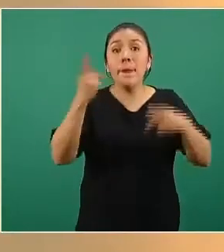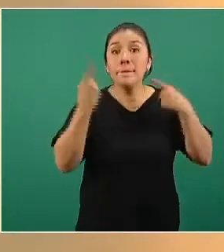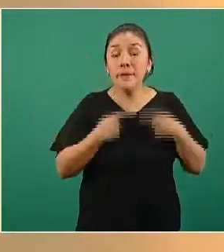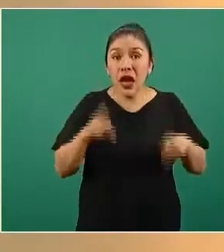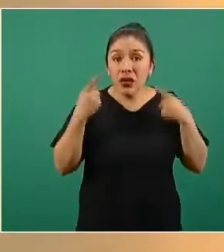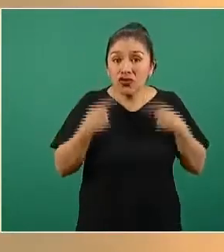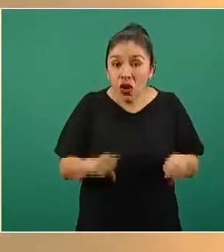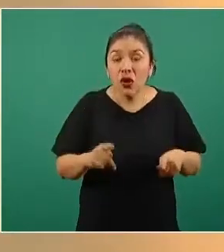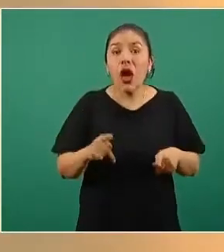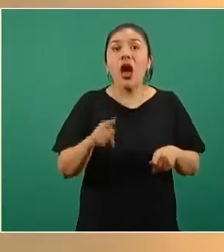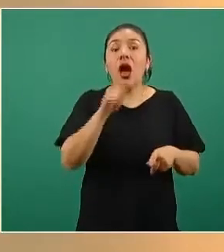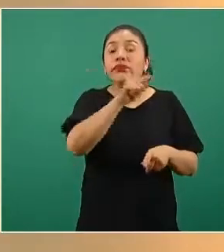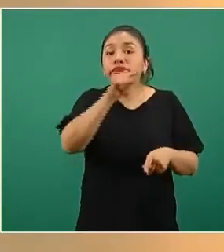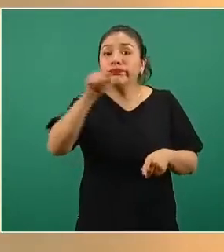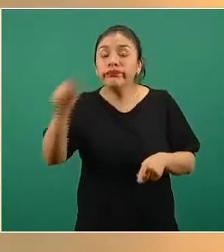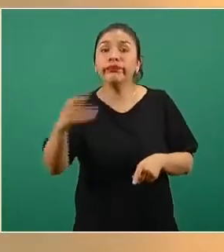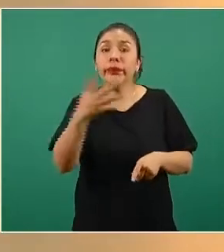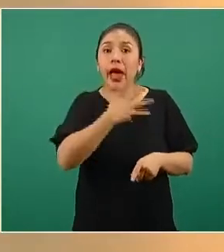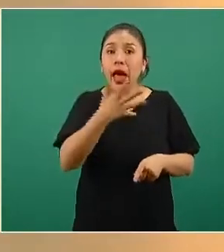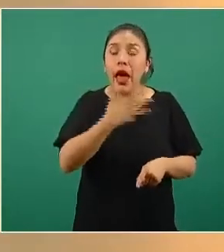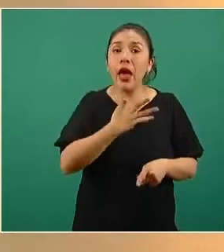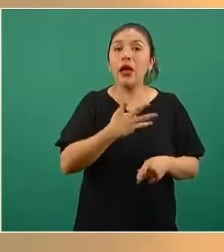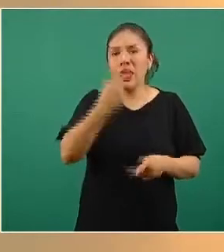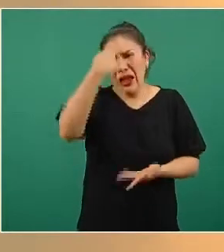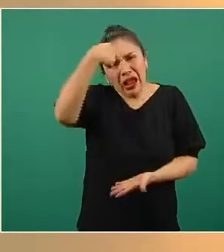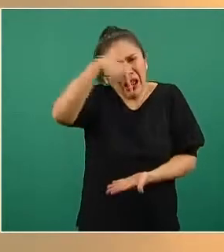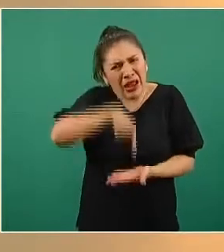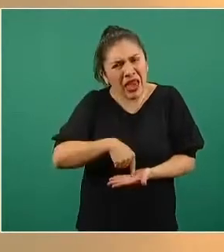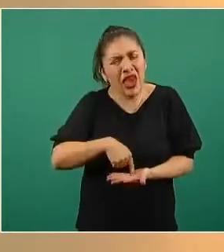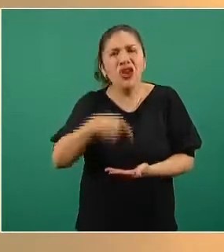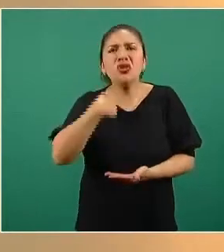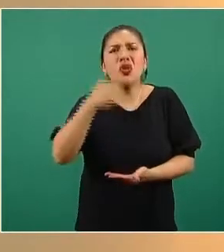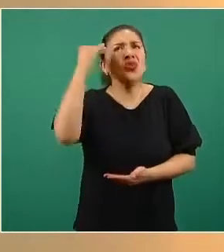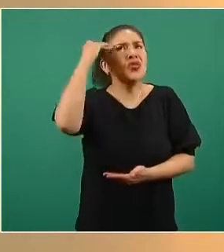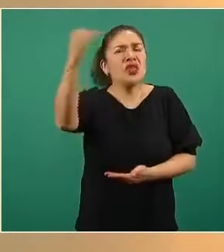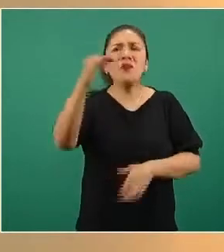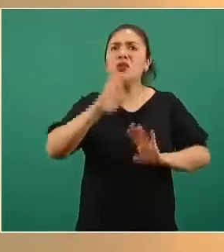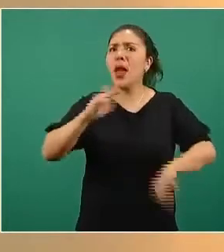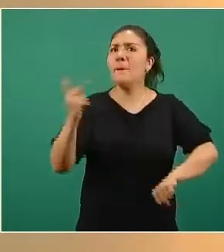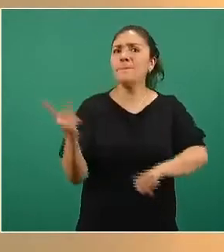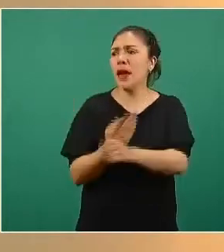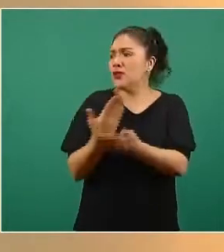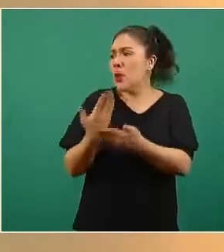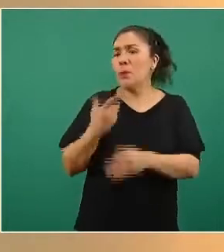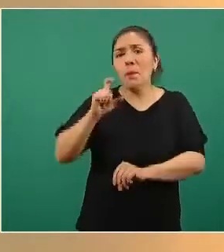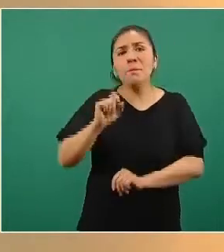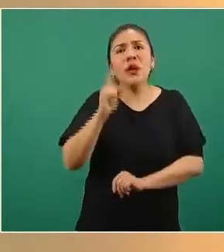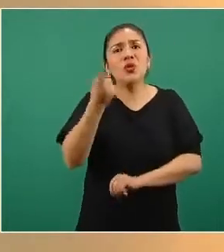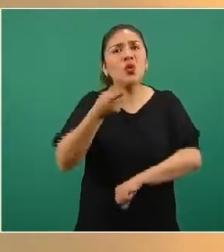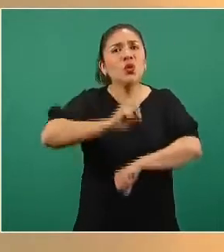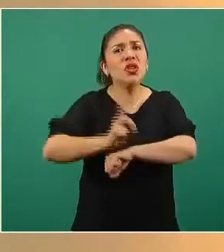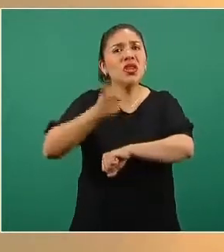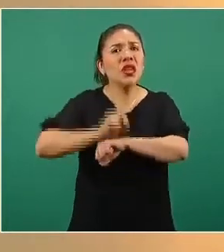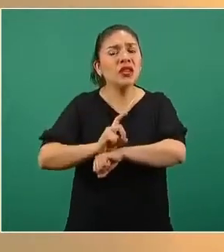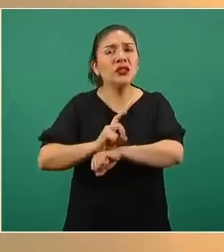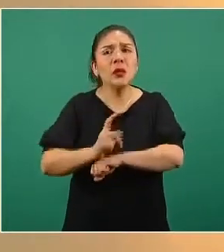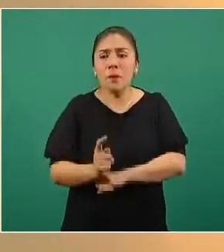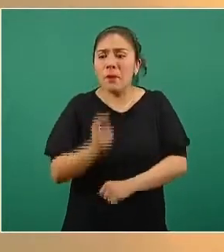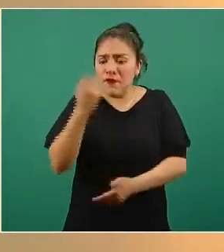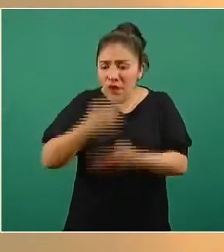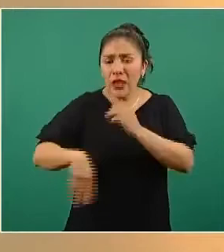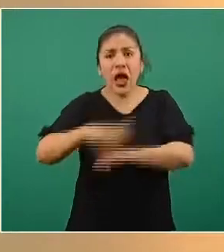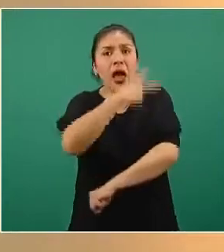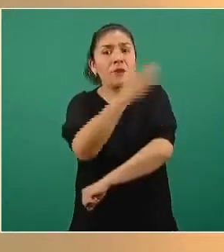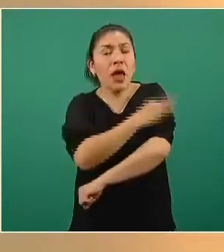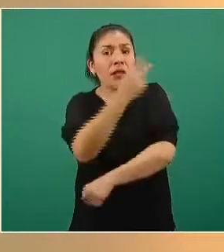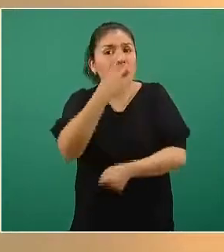aquella persona que crea que ya se pasó su día 21 de su segunda dosis,